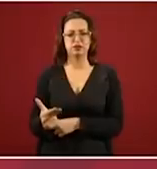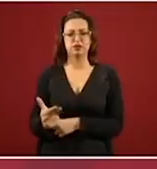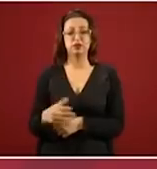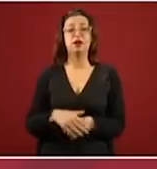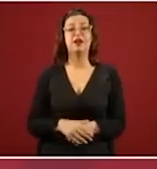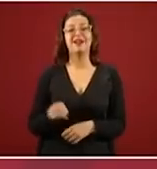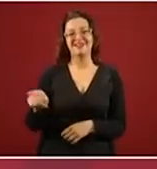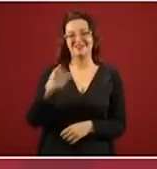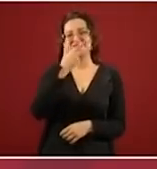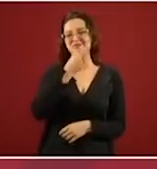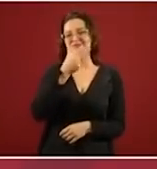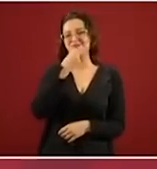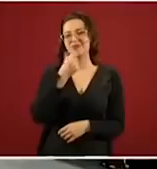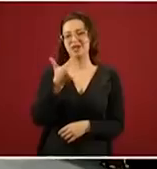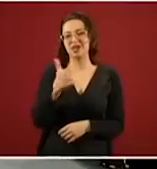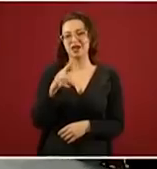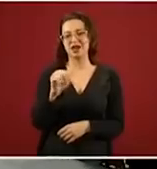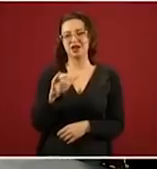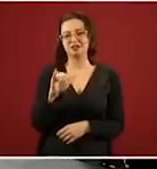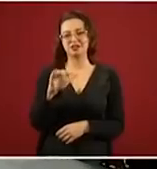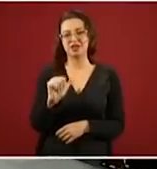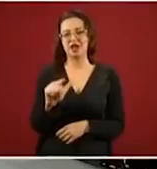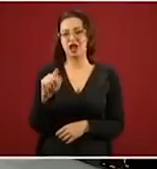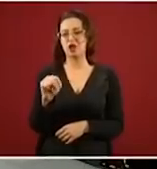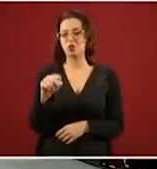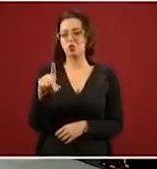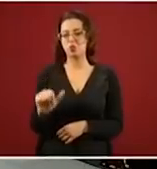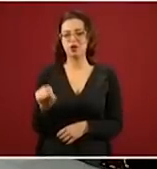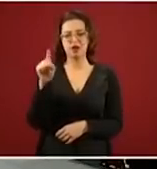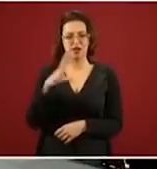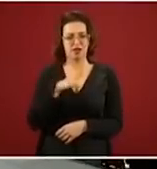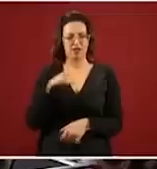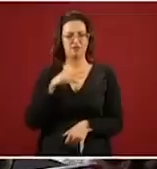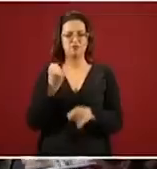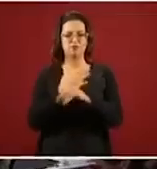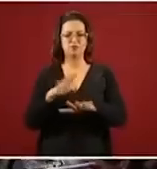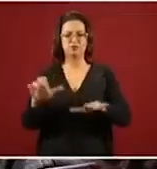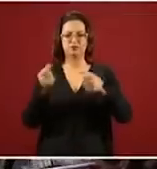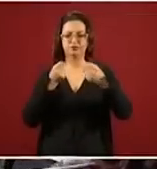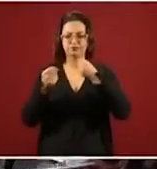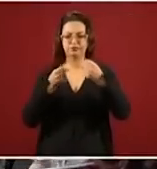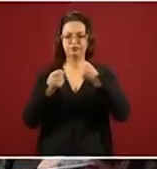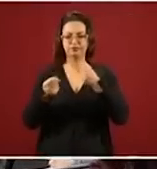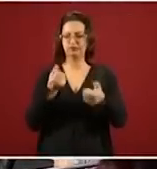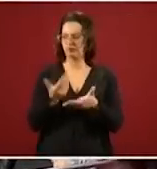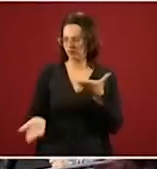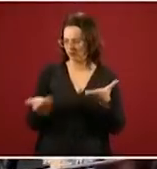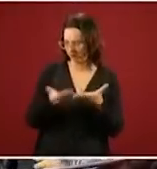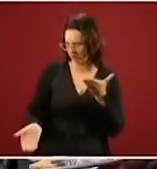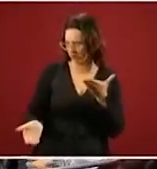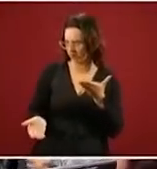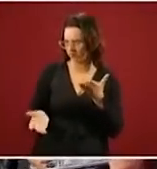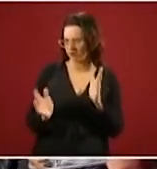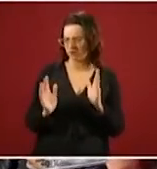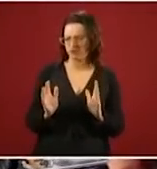garcía luna en un reportaje no sé si ese actual